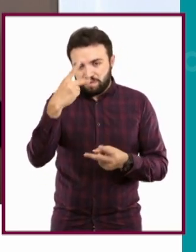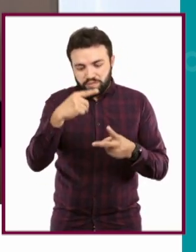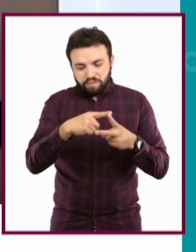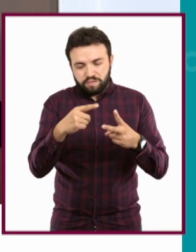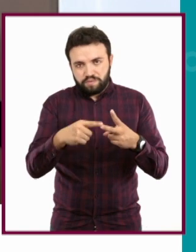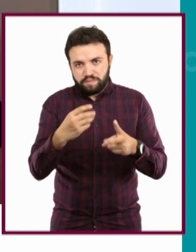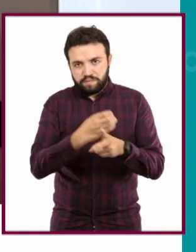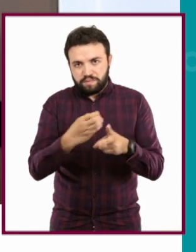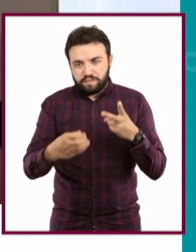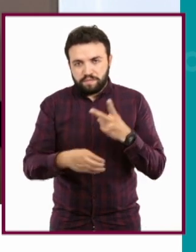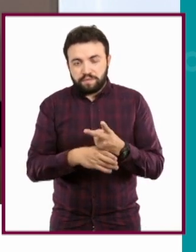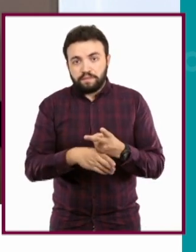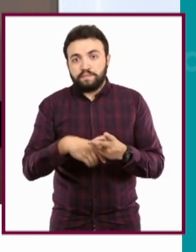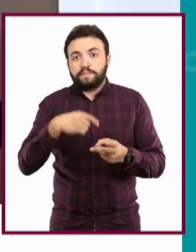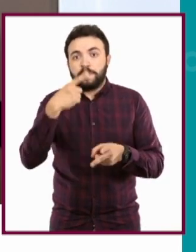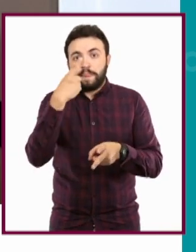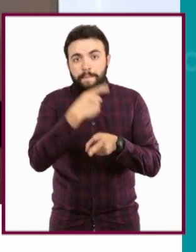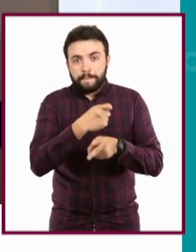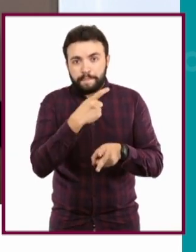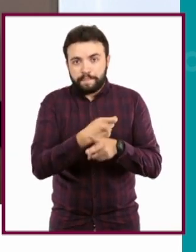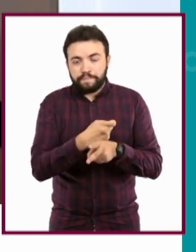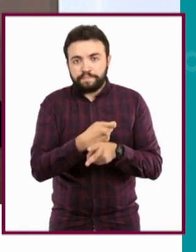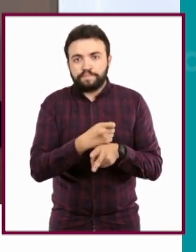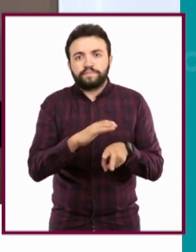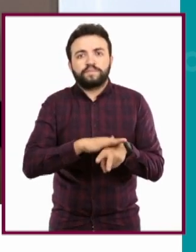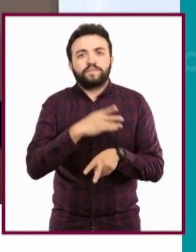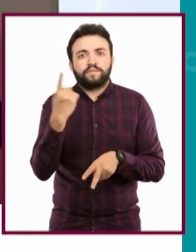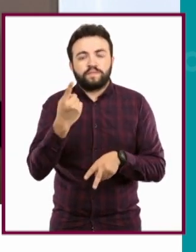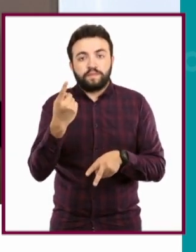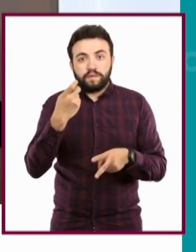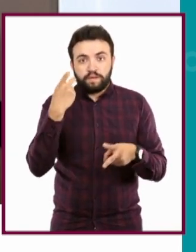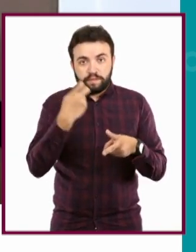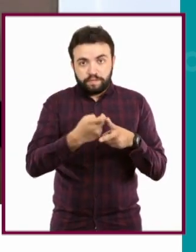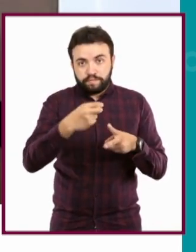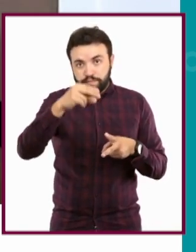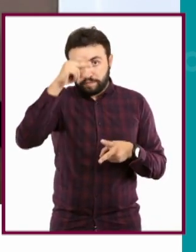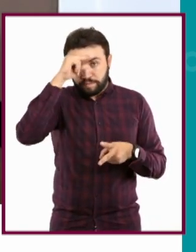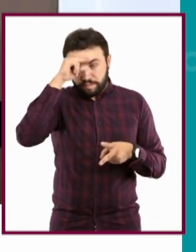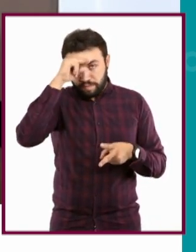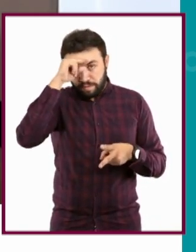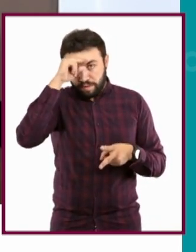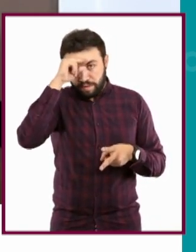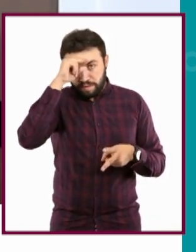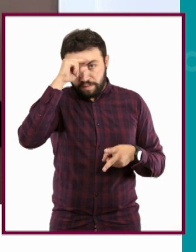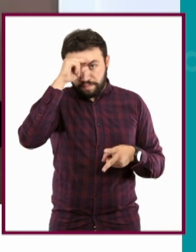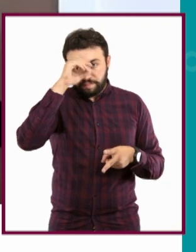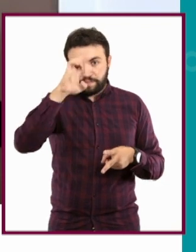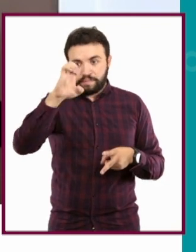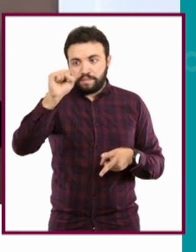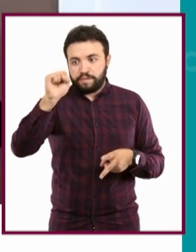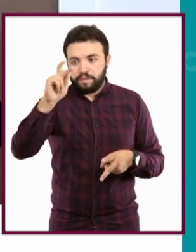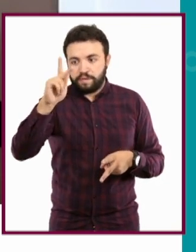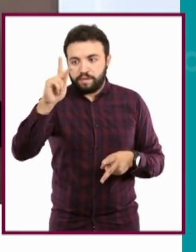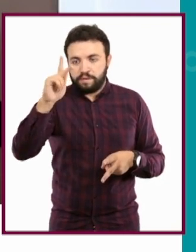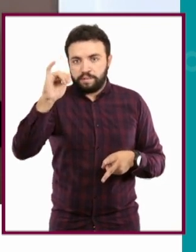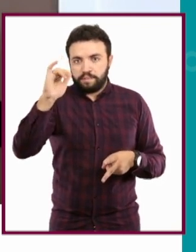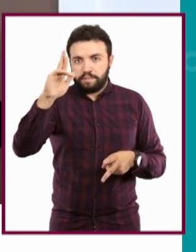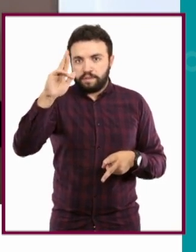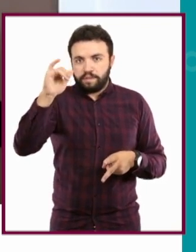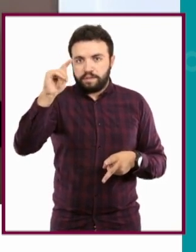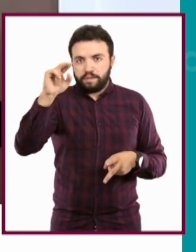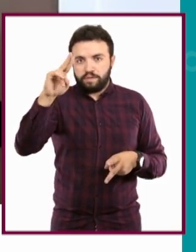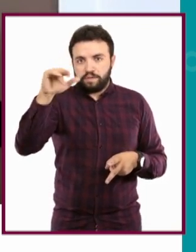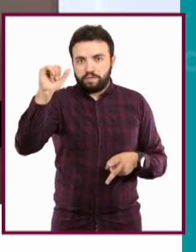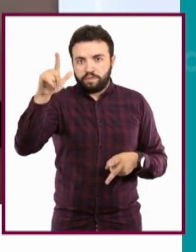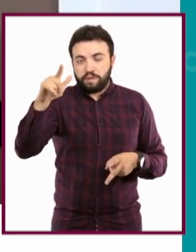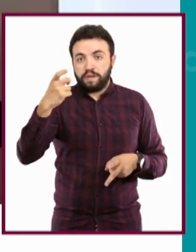sobre todo. Primero, porque parte de la inteligencia espiritual es un conocimiento